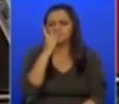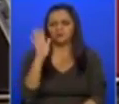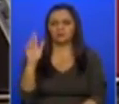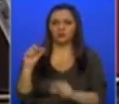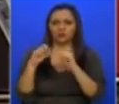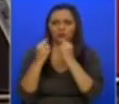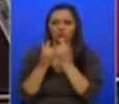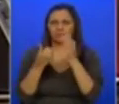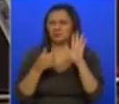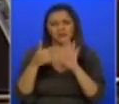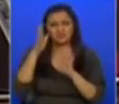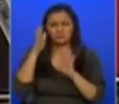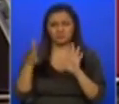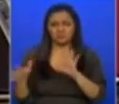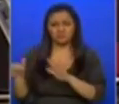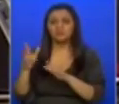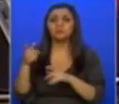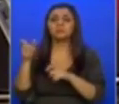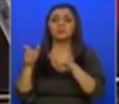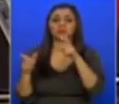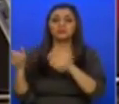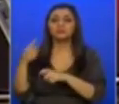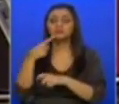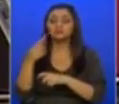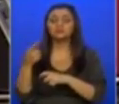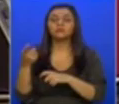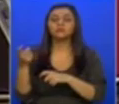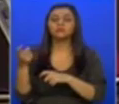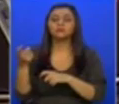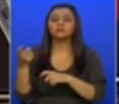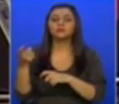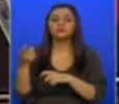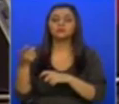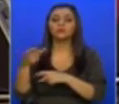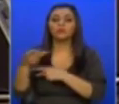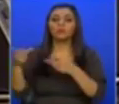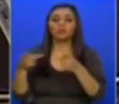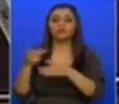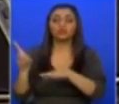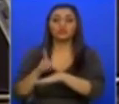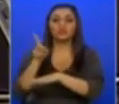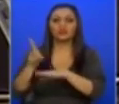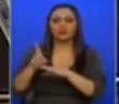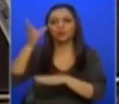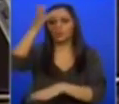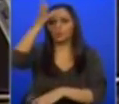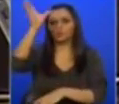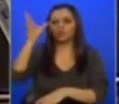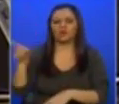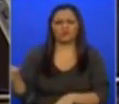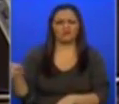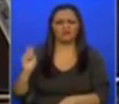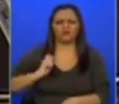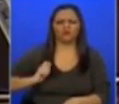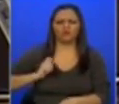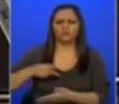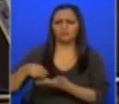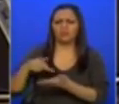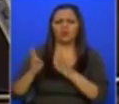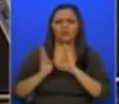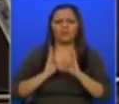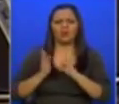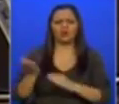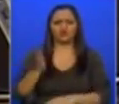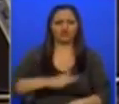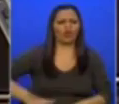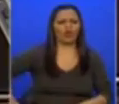partidocracia, alguien sin ninguna calificación para un puesto cultural, ganando un importante sueldo pagado por los baboyenses, dicho